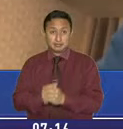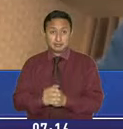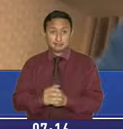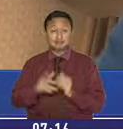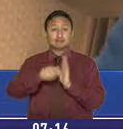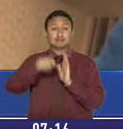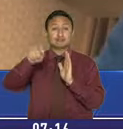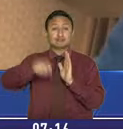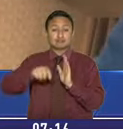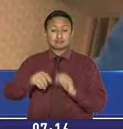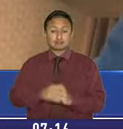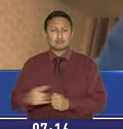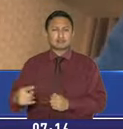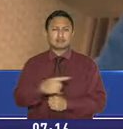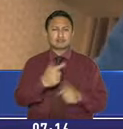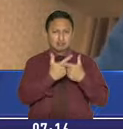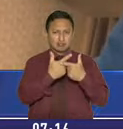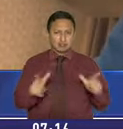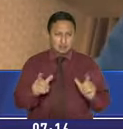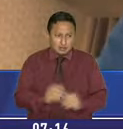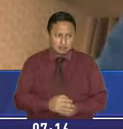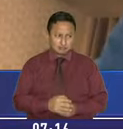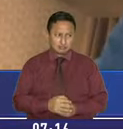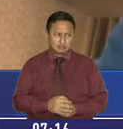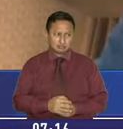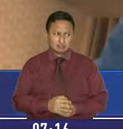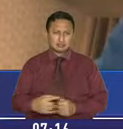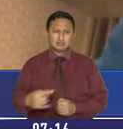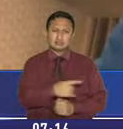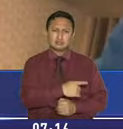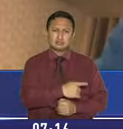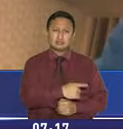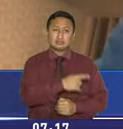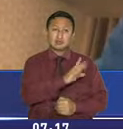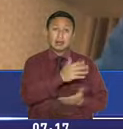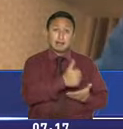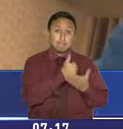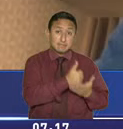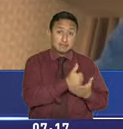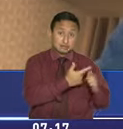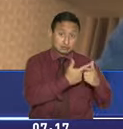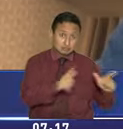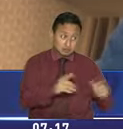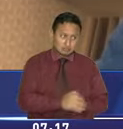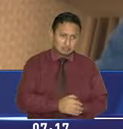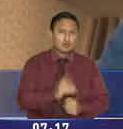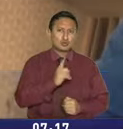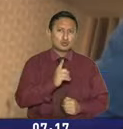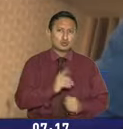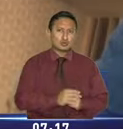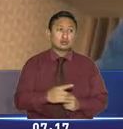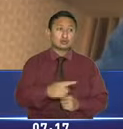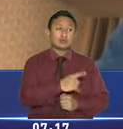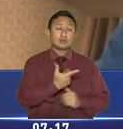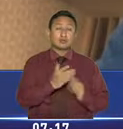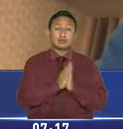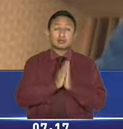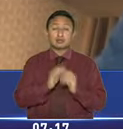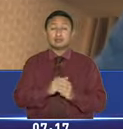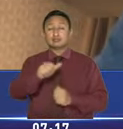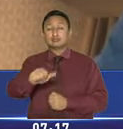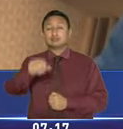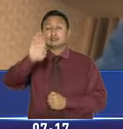La forma por la cual sale no es por un beneficio de prelibertad. Él está saliendo porque interpone un habeas corpus, porque supuestamente está en peligro su salud